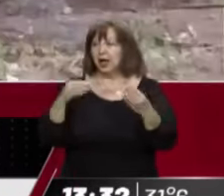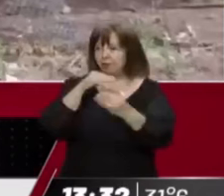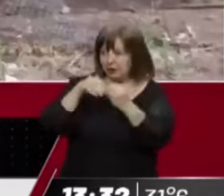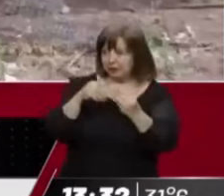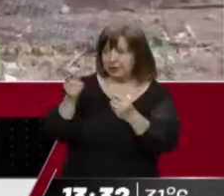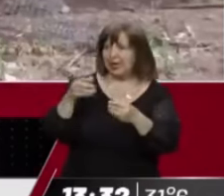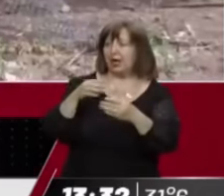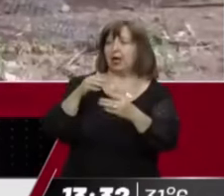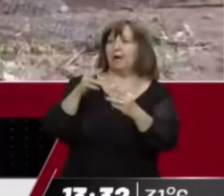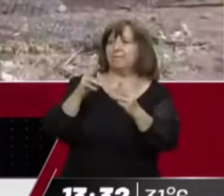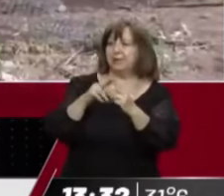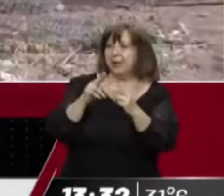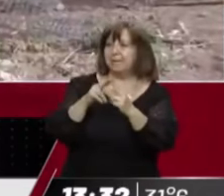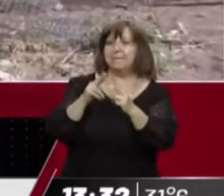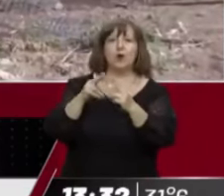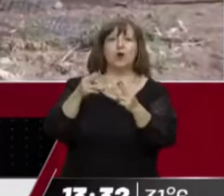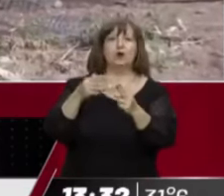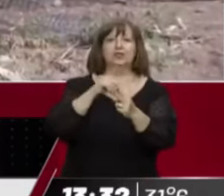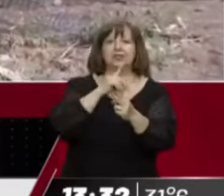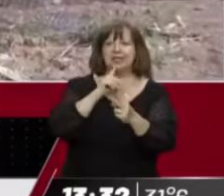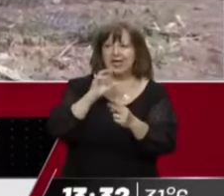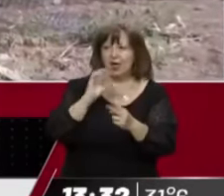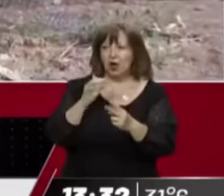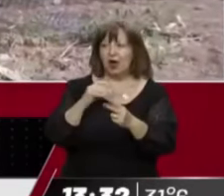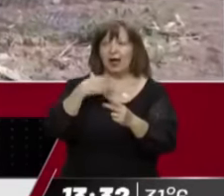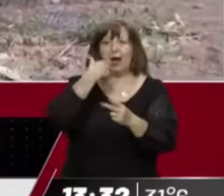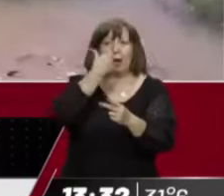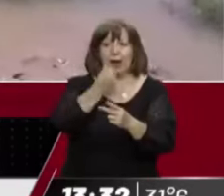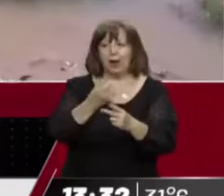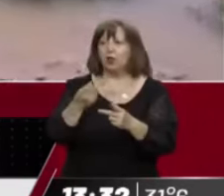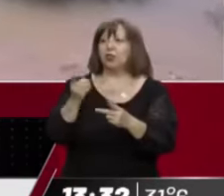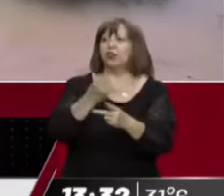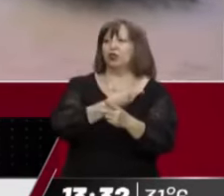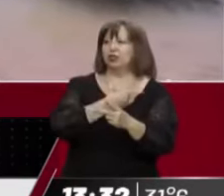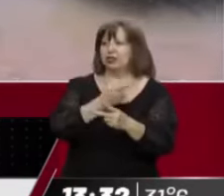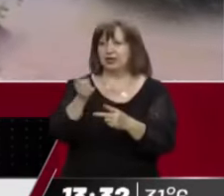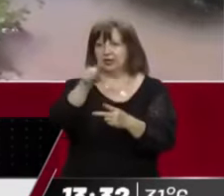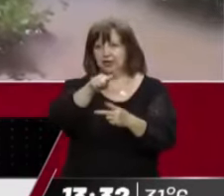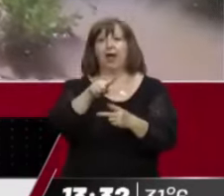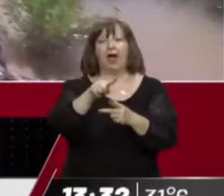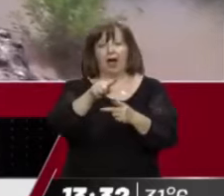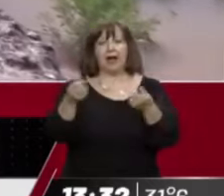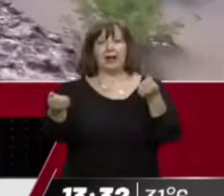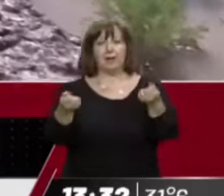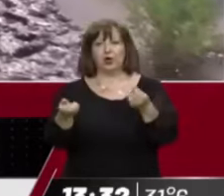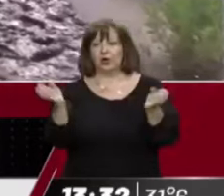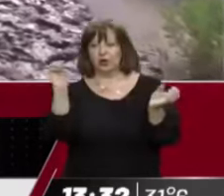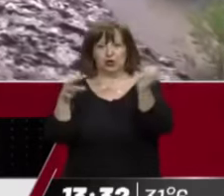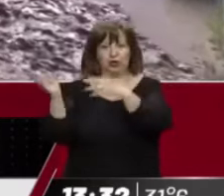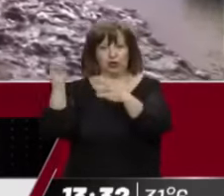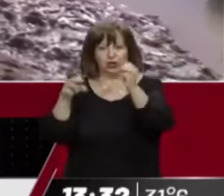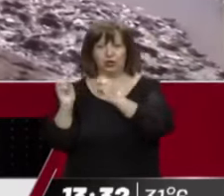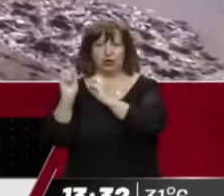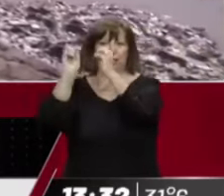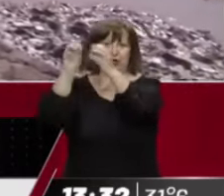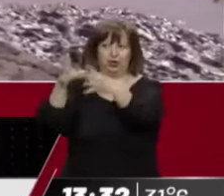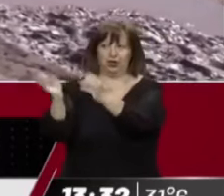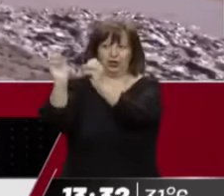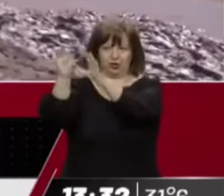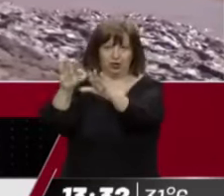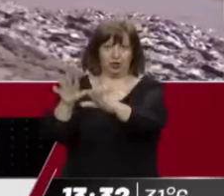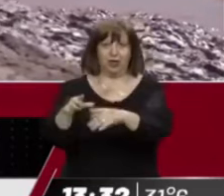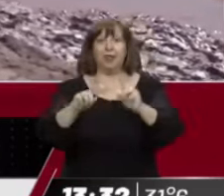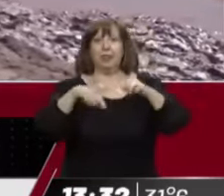cercanos más más seguros y una vez que logremos contener la situación realizaremos las inspecciones técnicas necesarias para garantizar que las